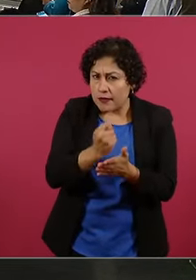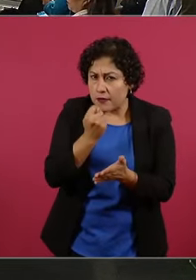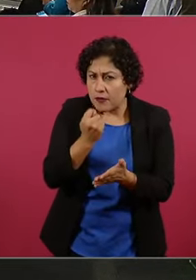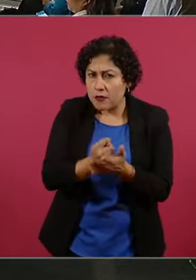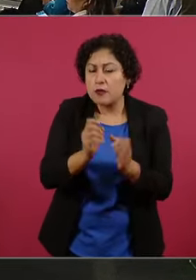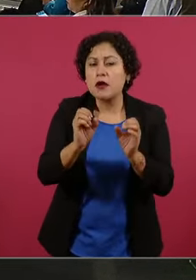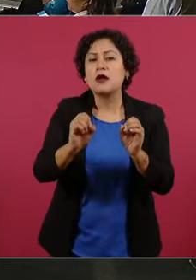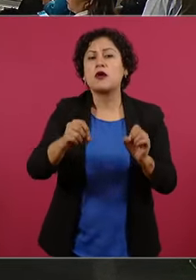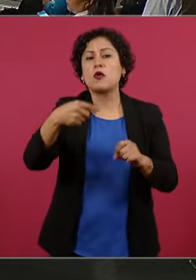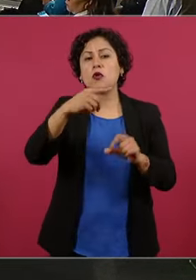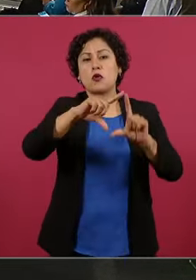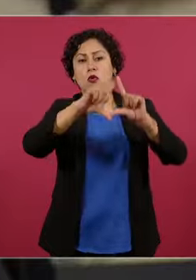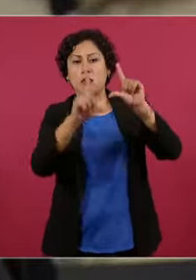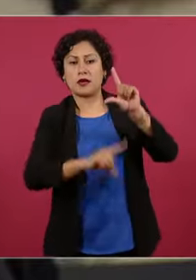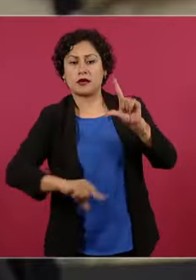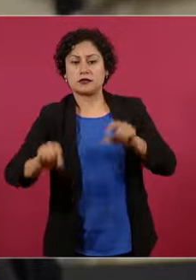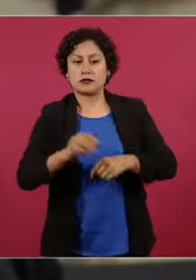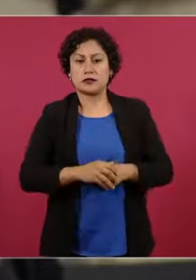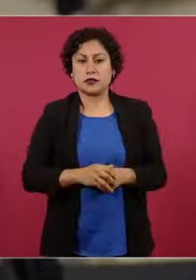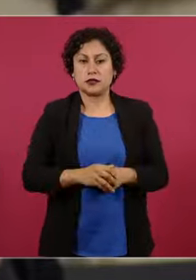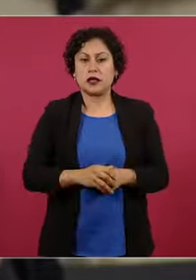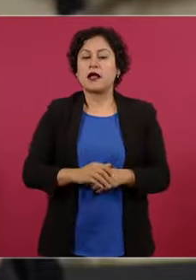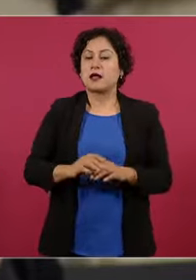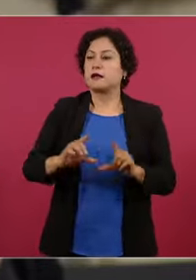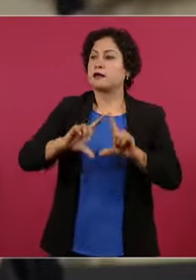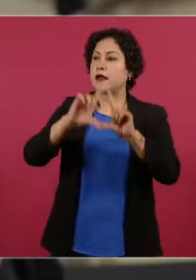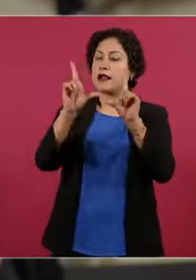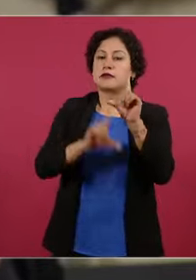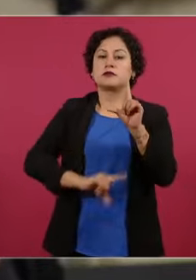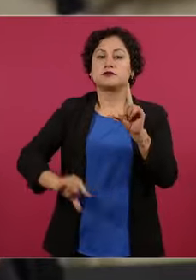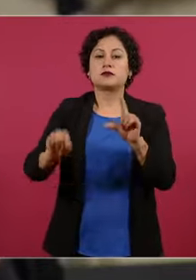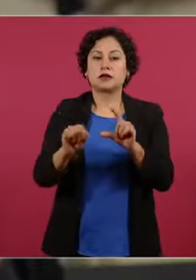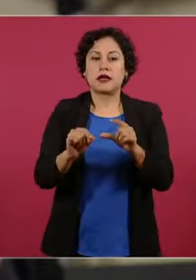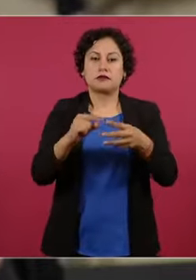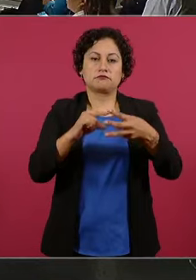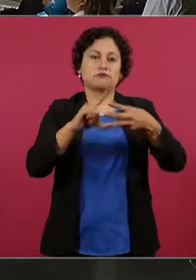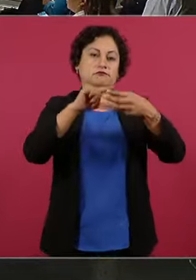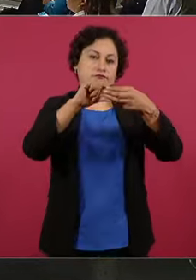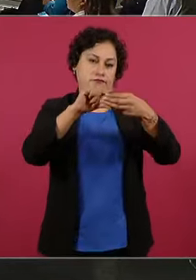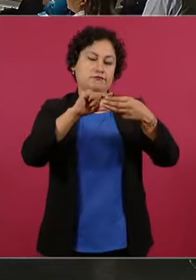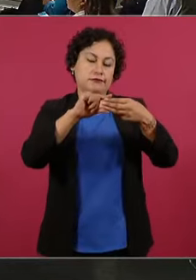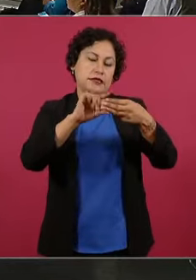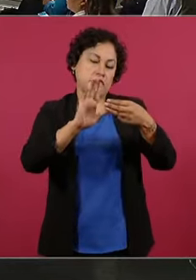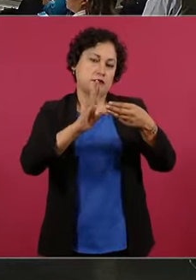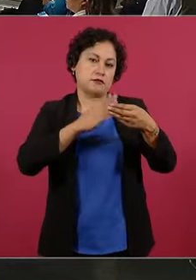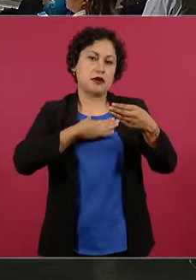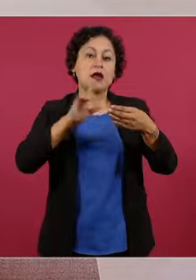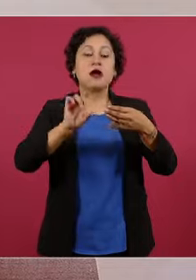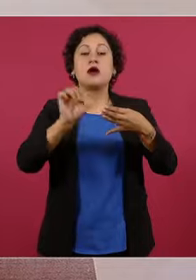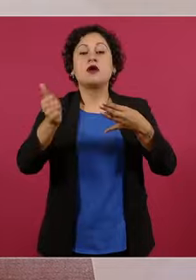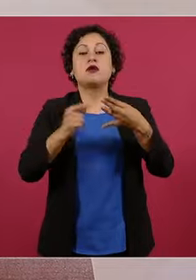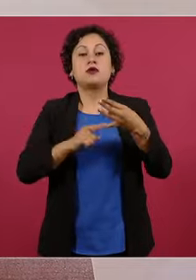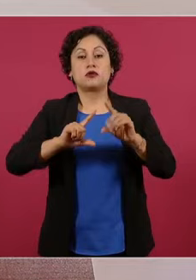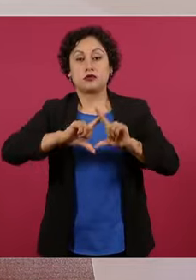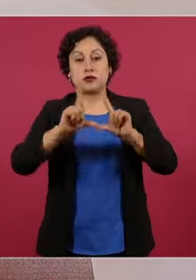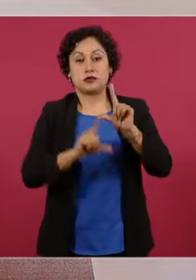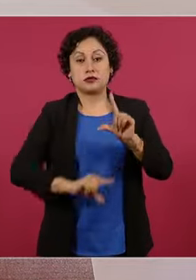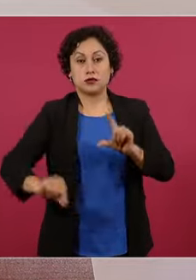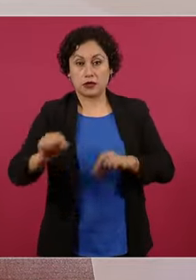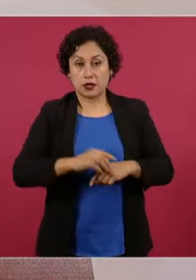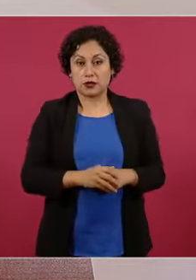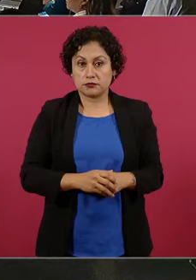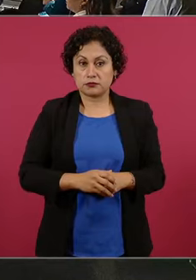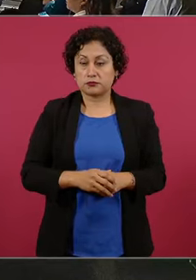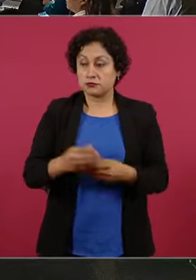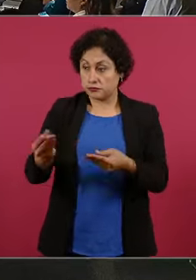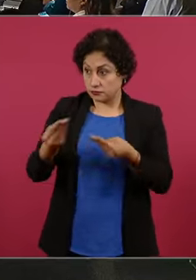nacional? A nivel nacional. Nacional. El último tema es a nivel nacional. Bueno, nos das los datos. La denuncia, claro, se la comparto.